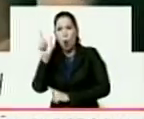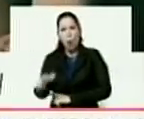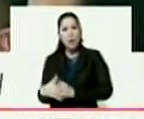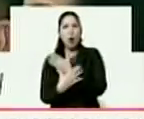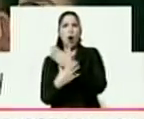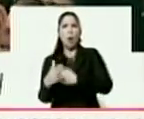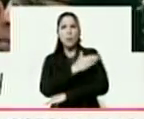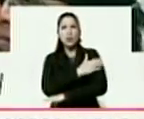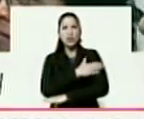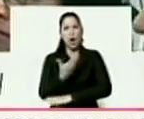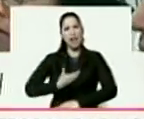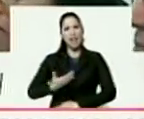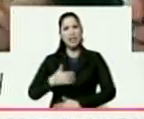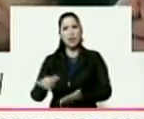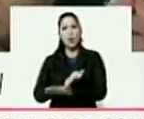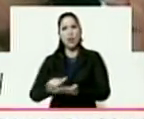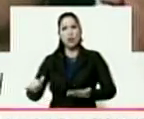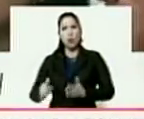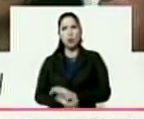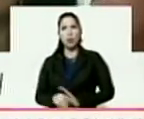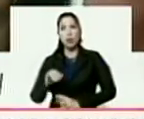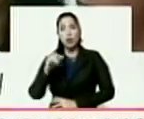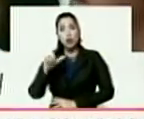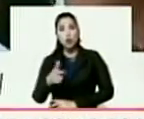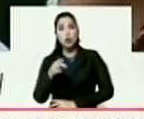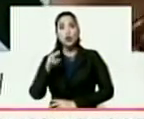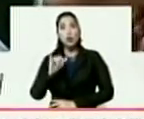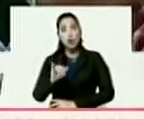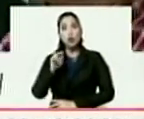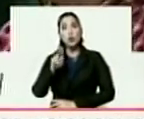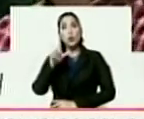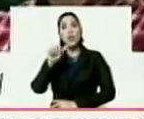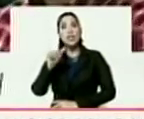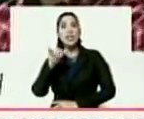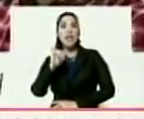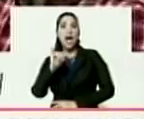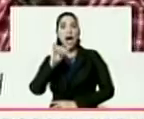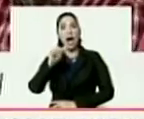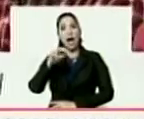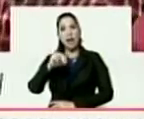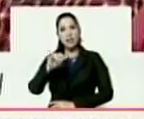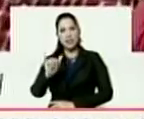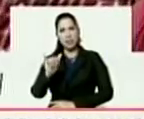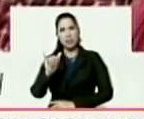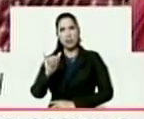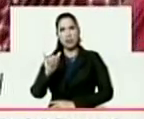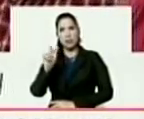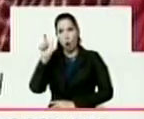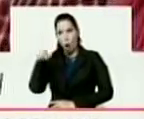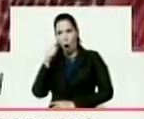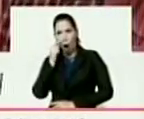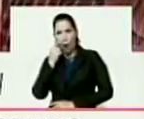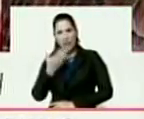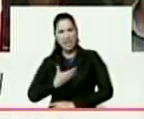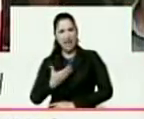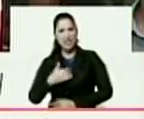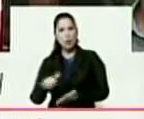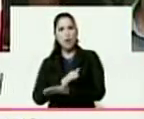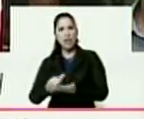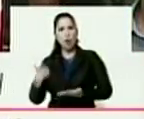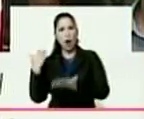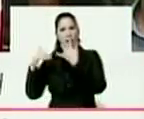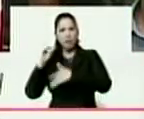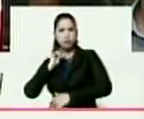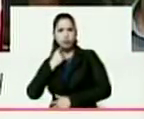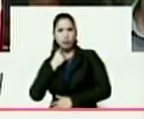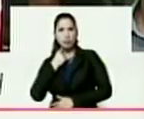alcalde de nueva york que es un abogado de un bufete es uno vista dice ya no esté